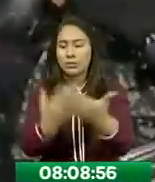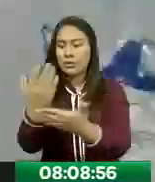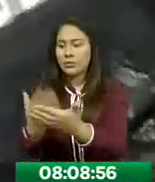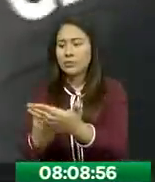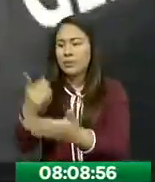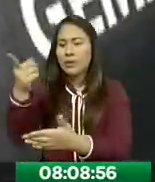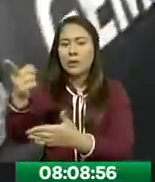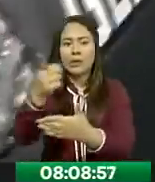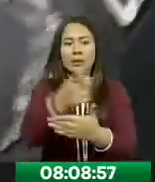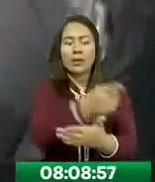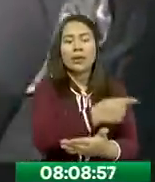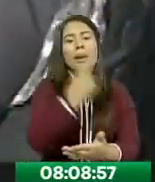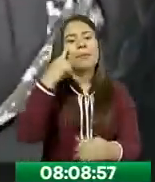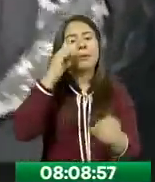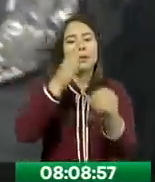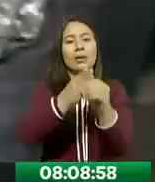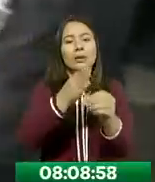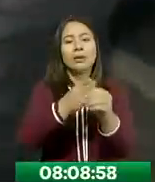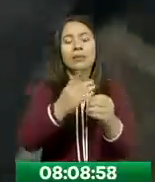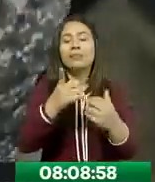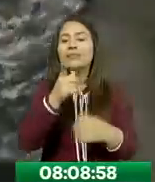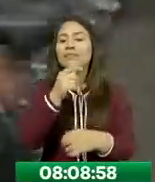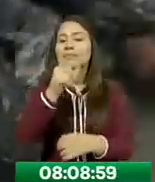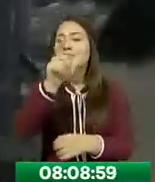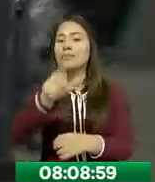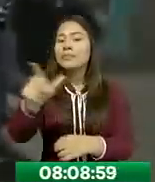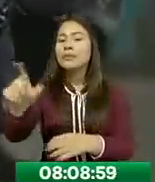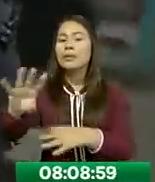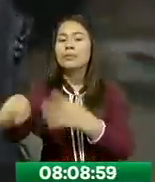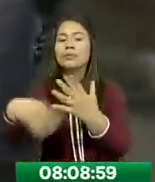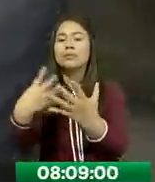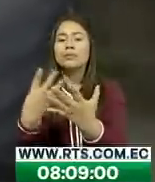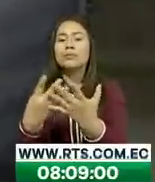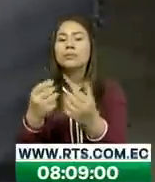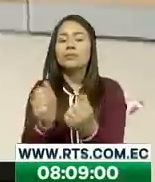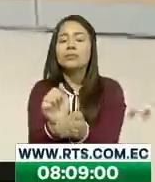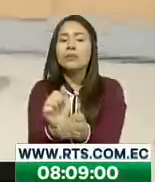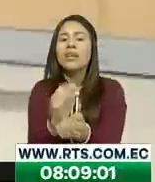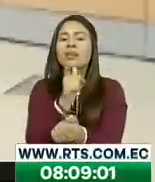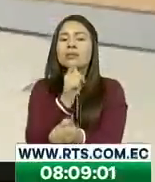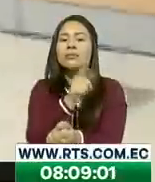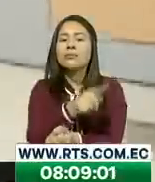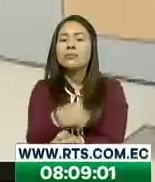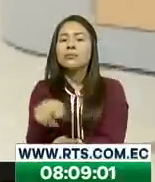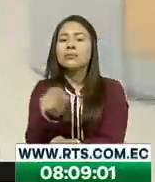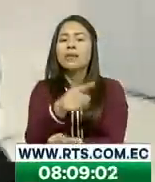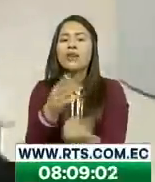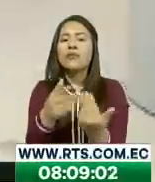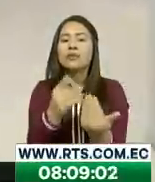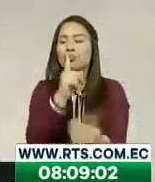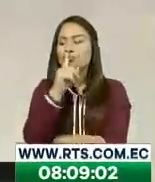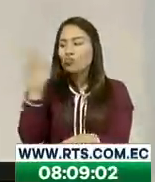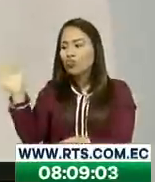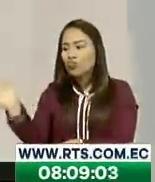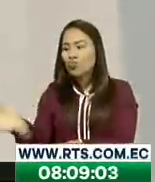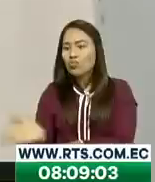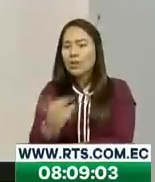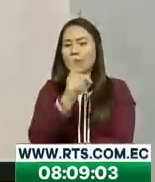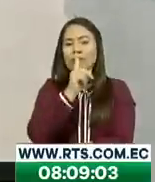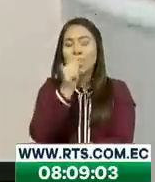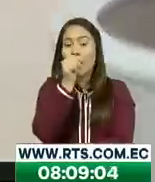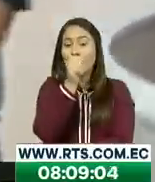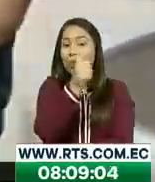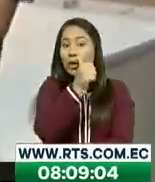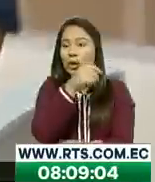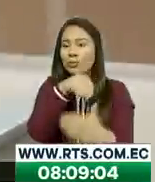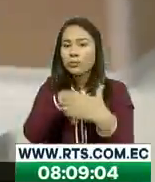allanamiento que también tenían como objetivo la captura de los integrantes de una organización dedicada a facilitar el proceso de contaminación